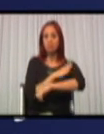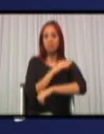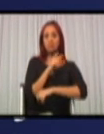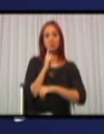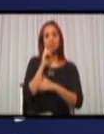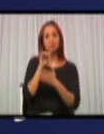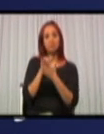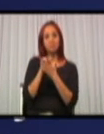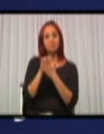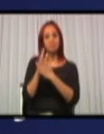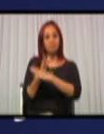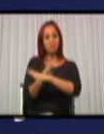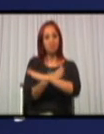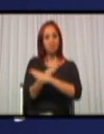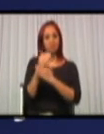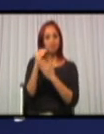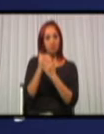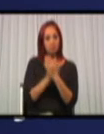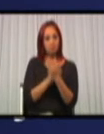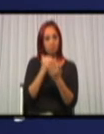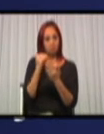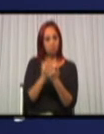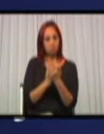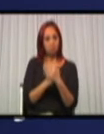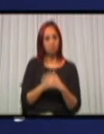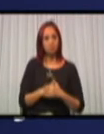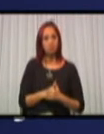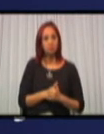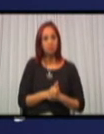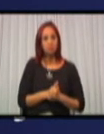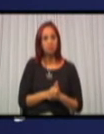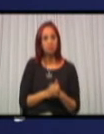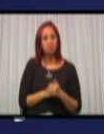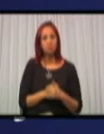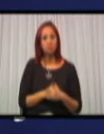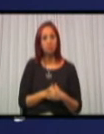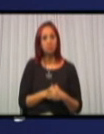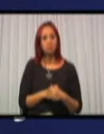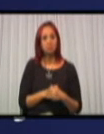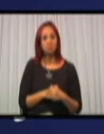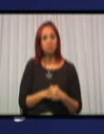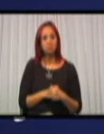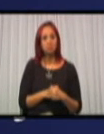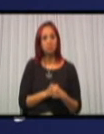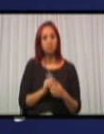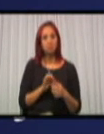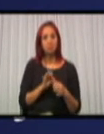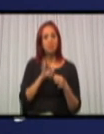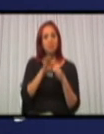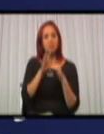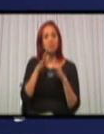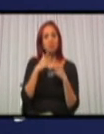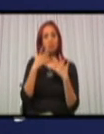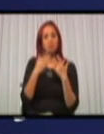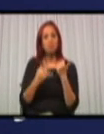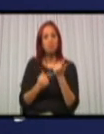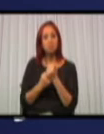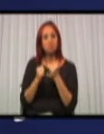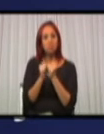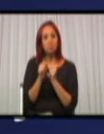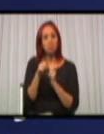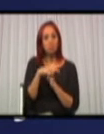para mejorar recursos, creo que ya lo habían acotado anteriormente, todo lo que se viene con las